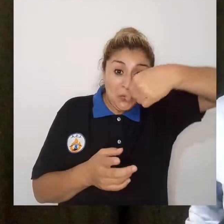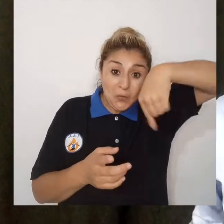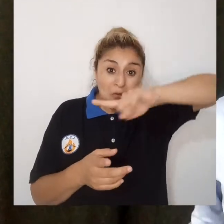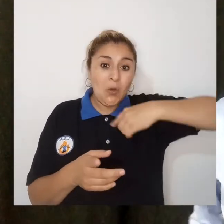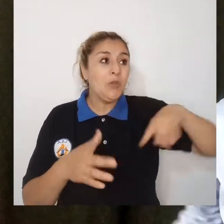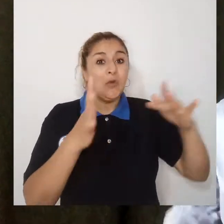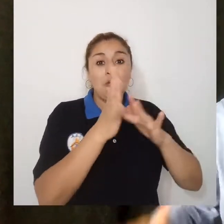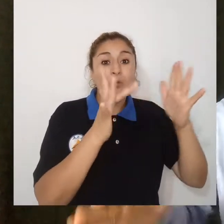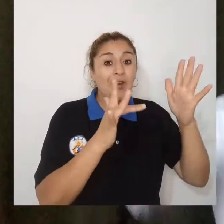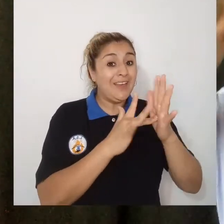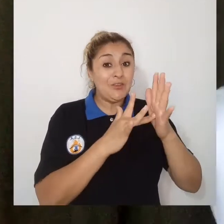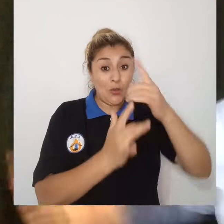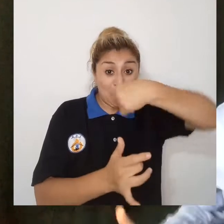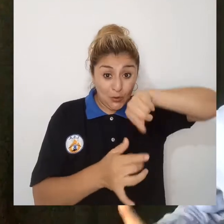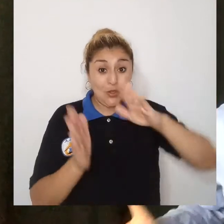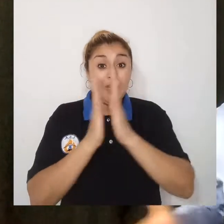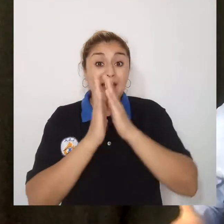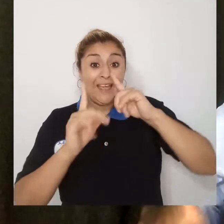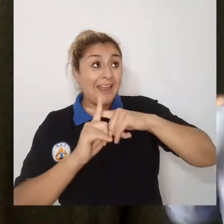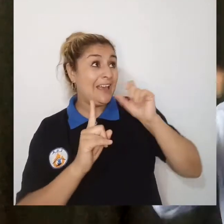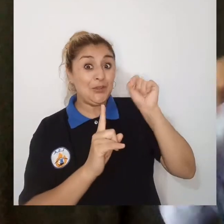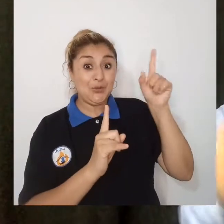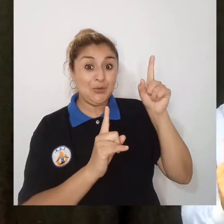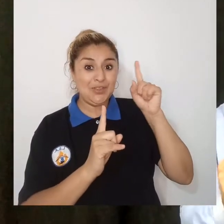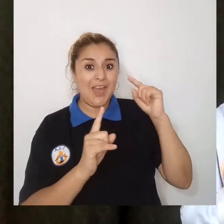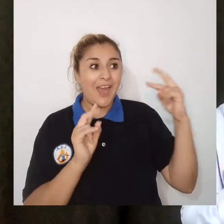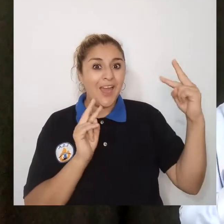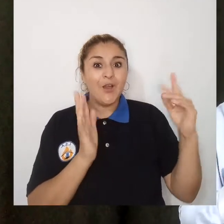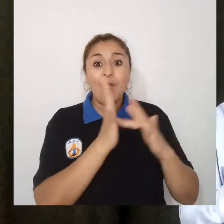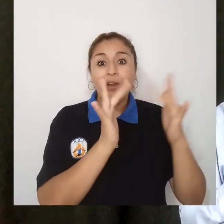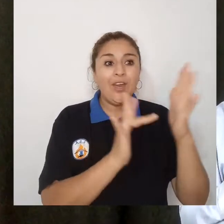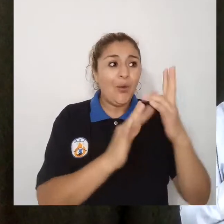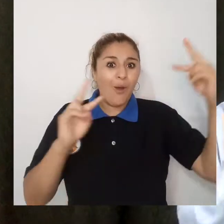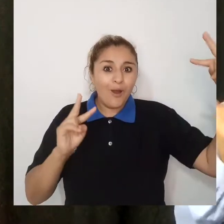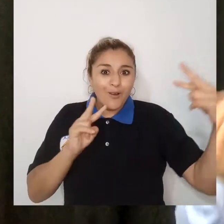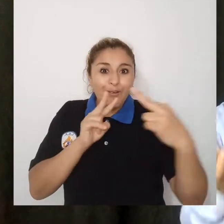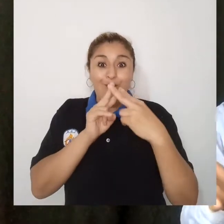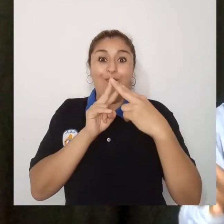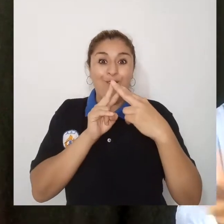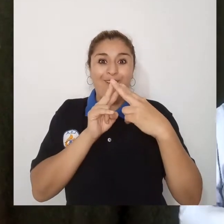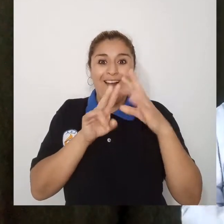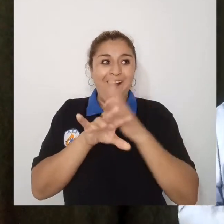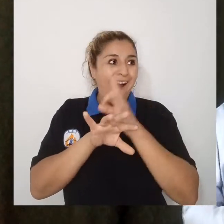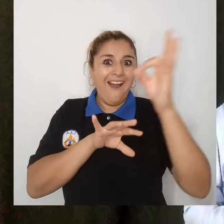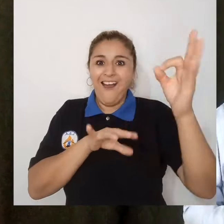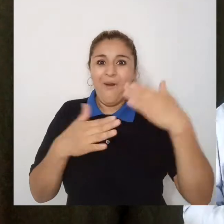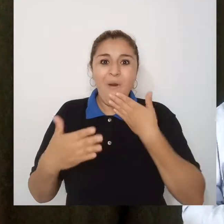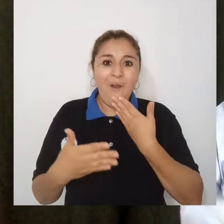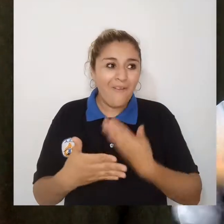la unión de cristo con la iglesia por siempre mientras tanto acá disfrutamos esto